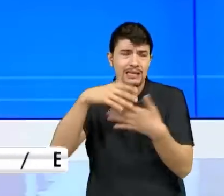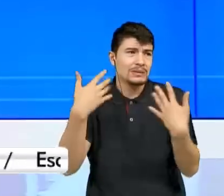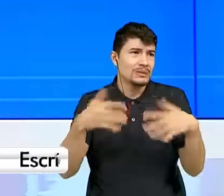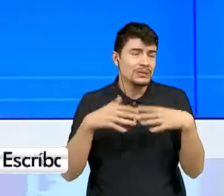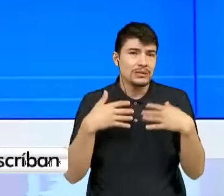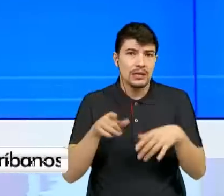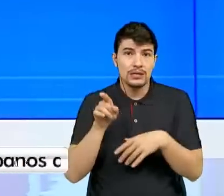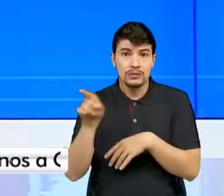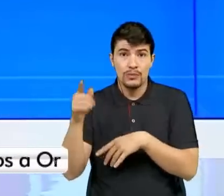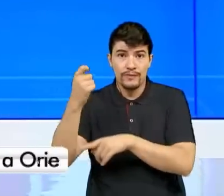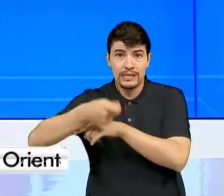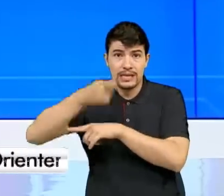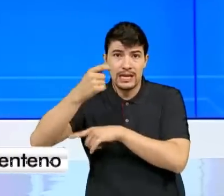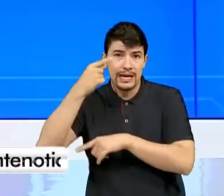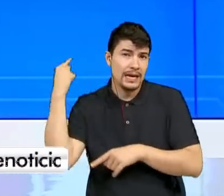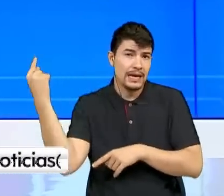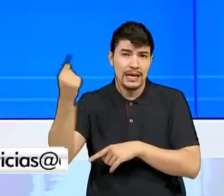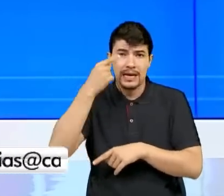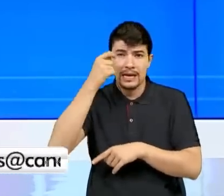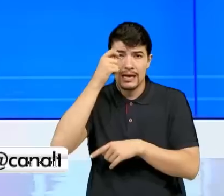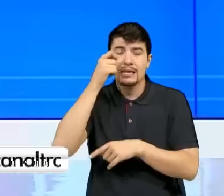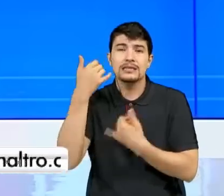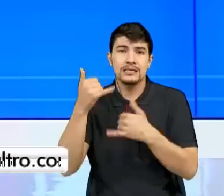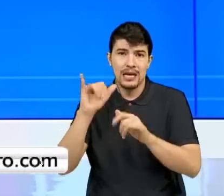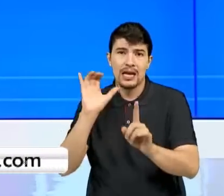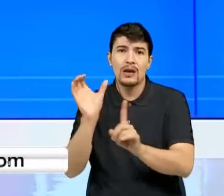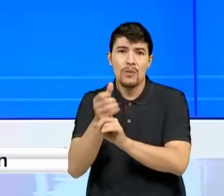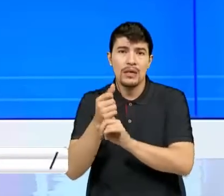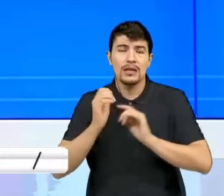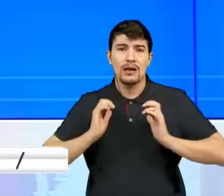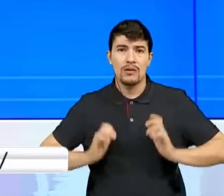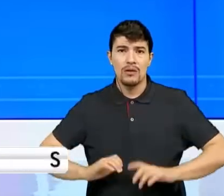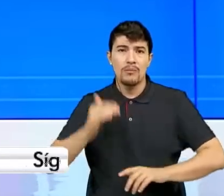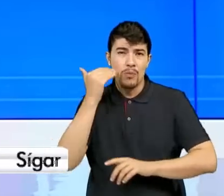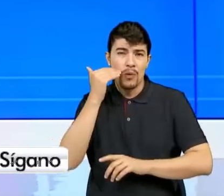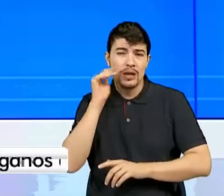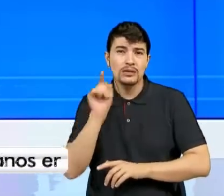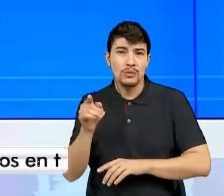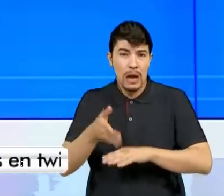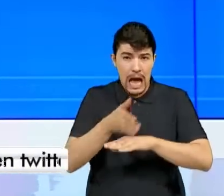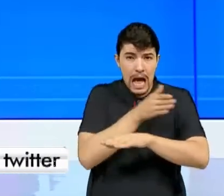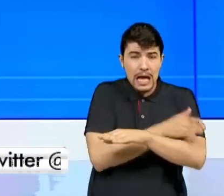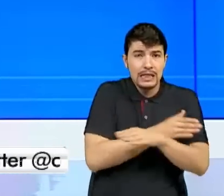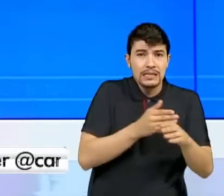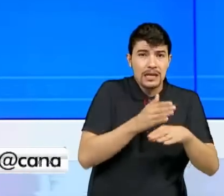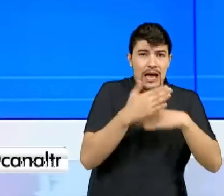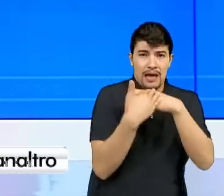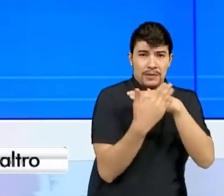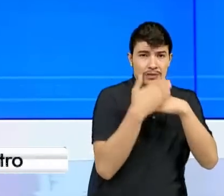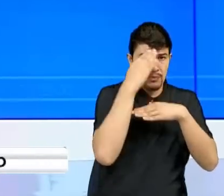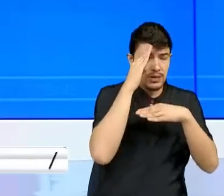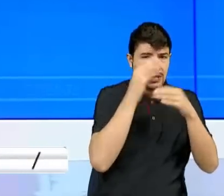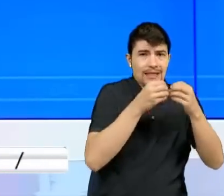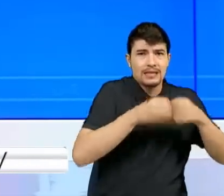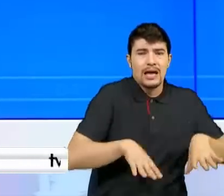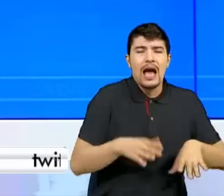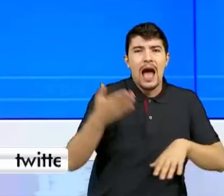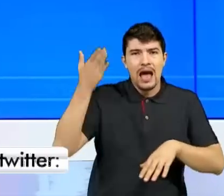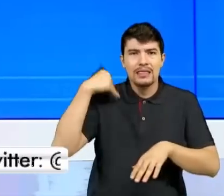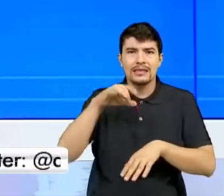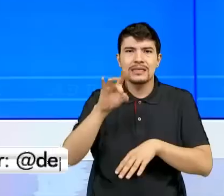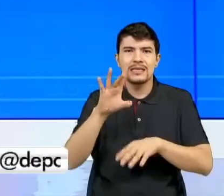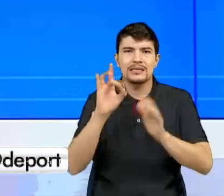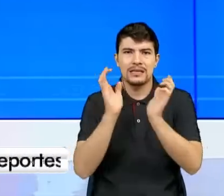En las últimas horas, la Fiscalía General de la Nación encontró el cuerpo sin vida de una joven que había sido reportada como desaparecida desde el pasado 15 de